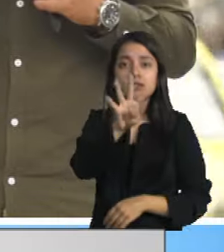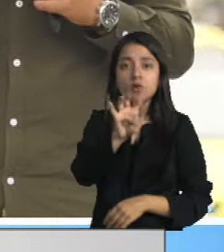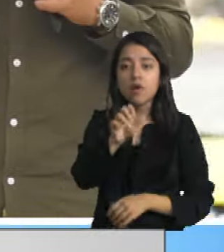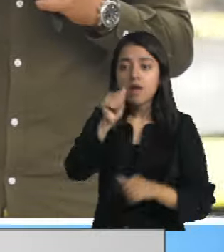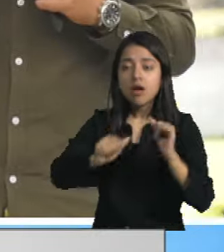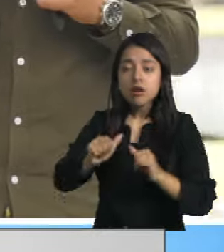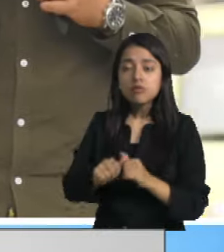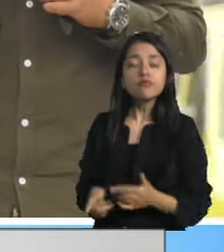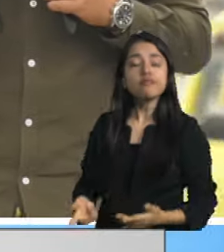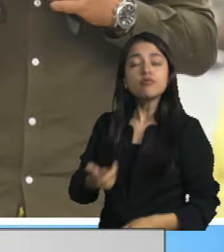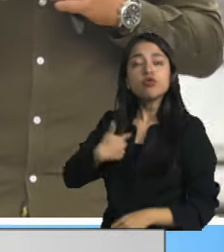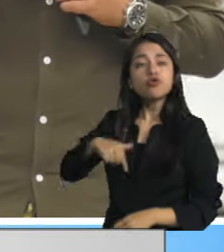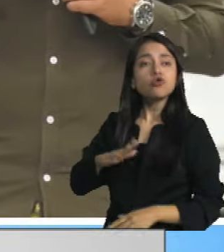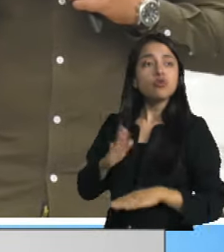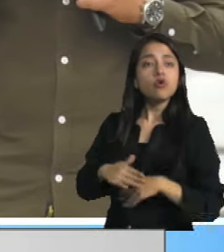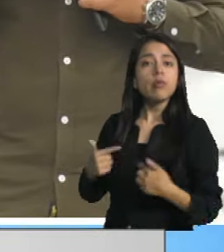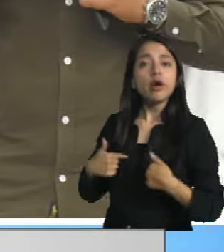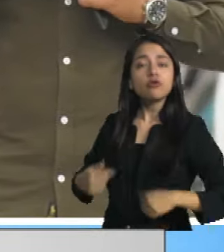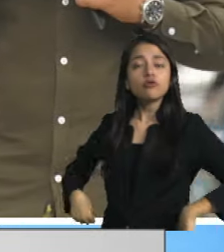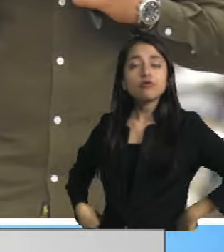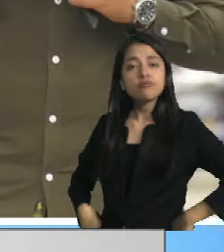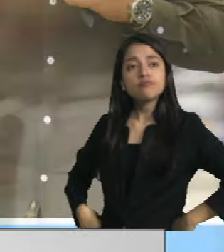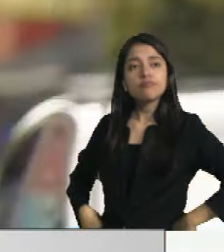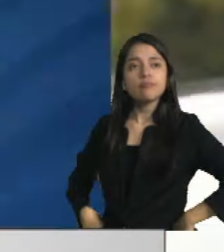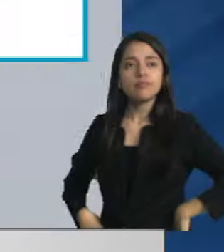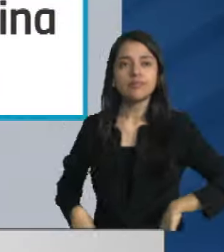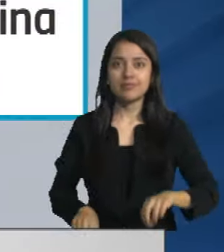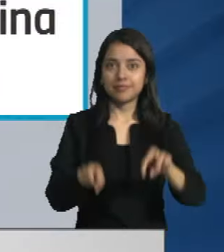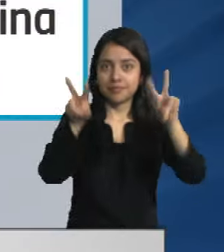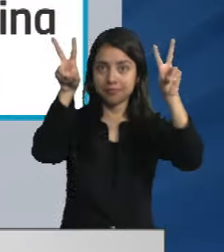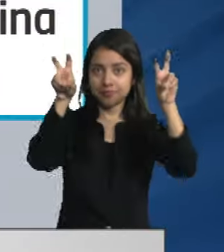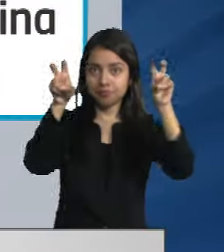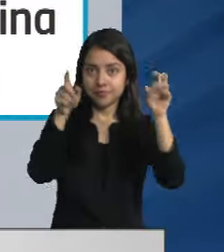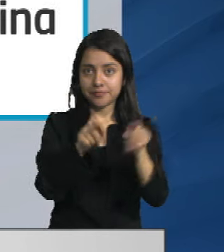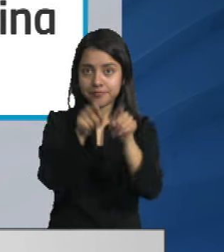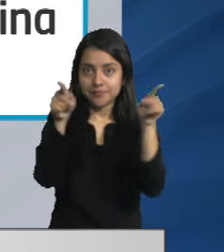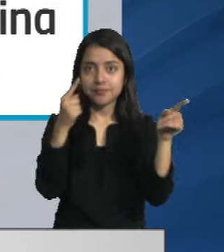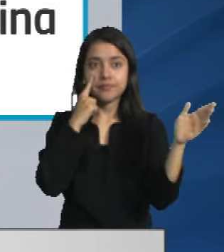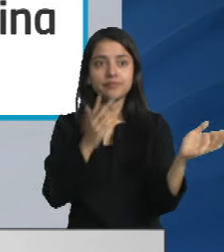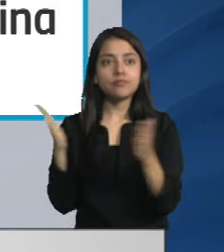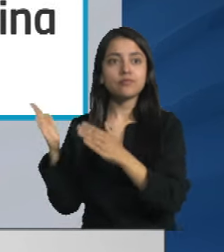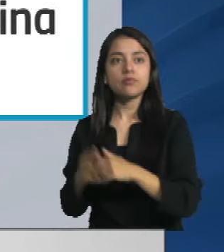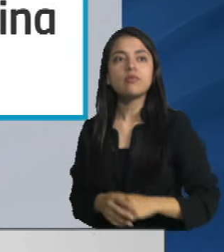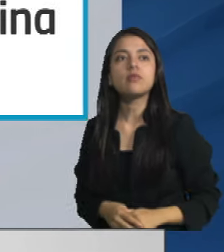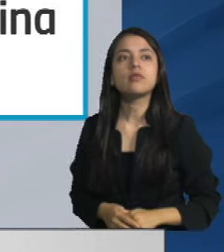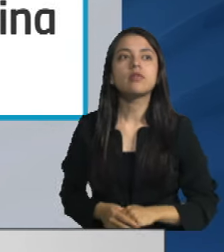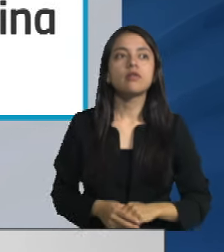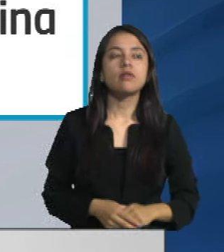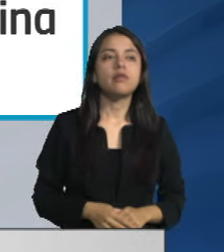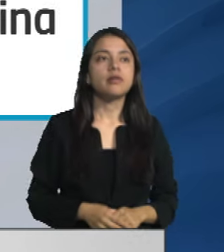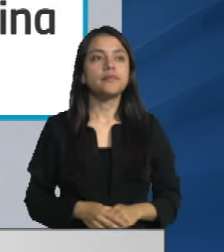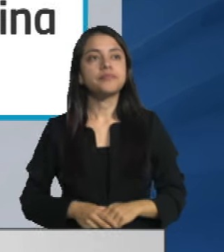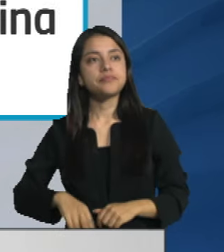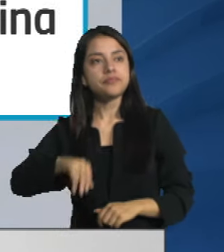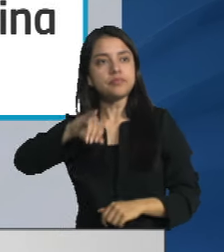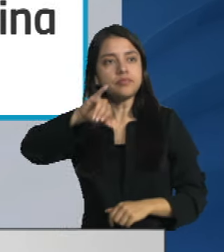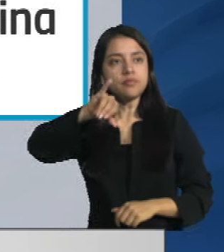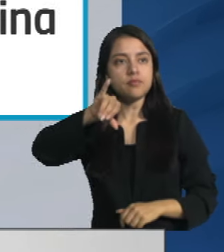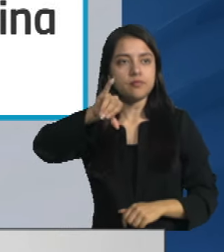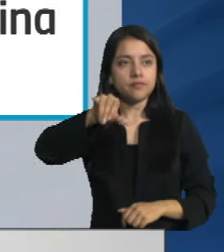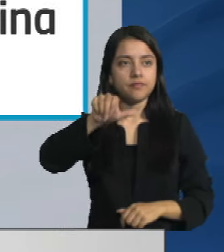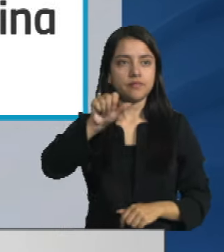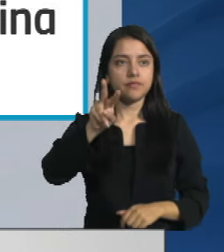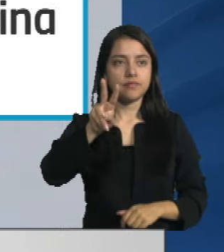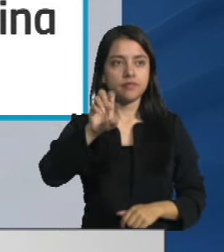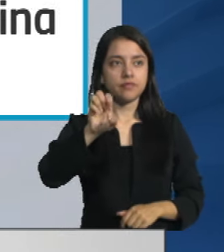siguiente comunicado expresaron, abro comillas, la Fuerza de Tarea Quirón, que ha estado al mando del Brigadier General Javier Hernando